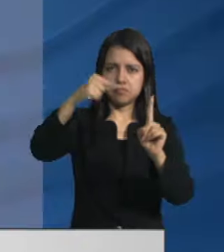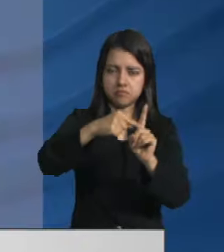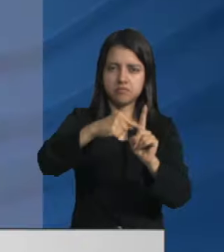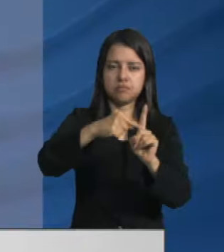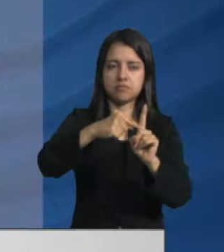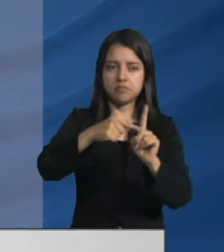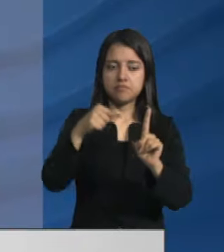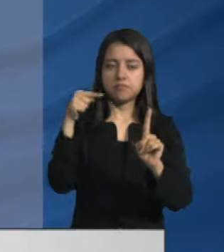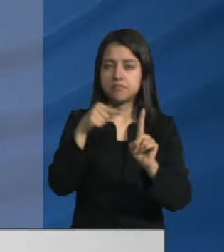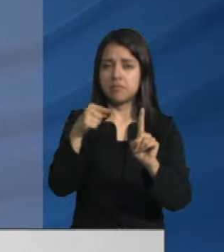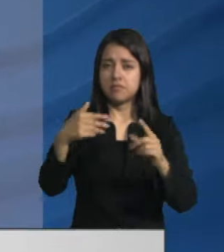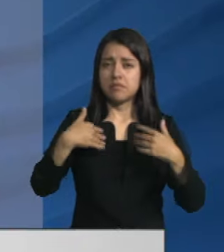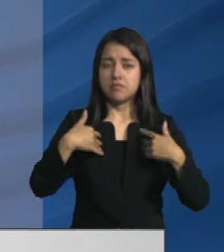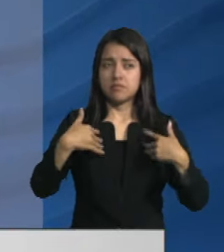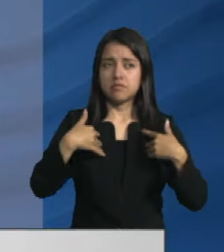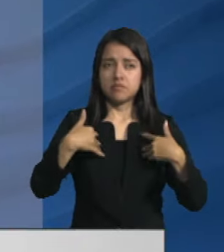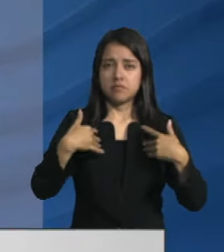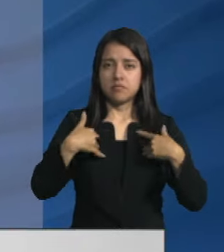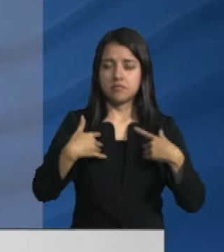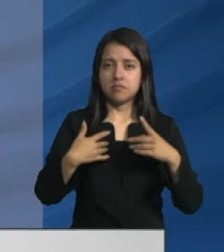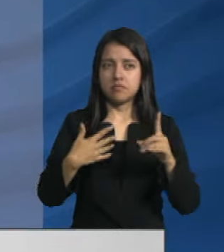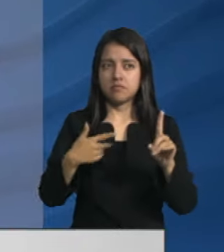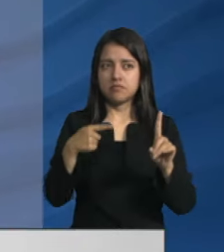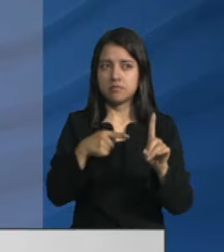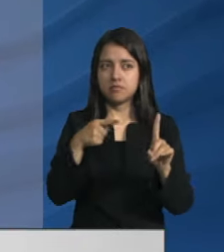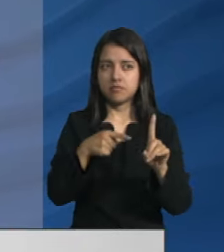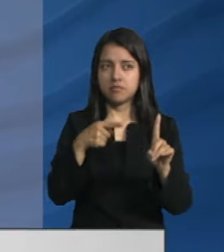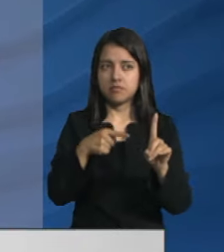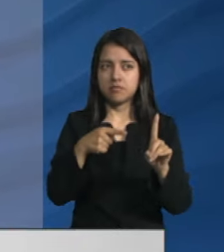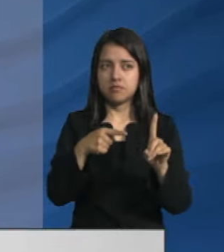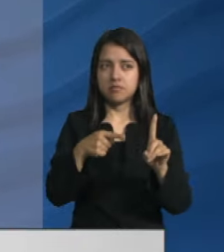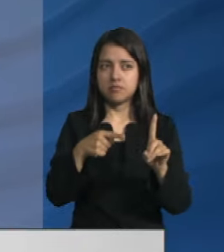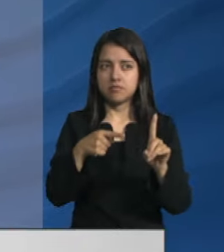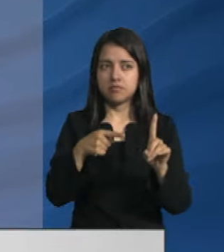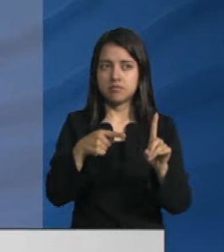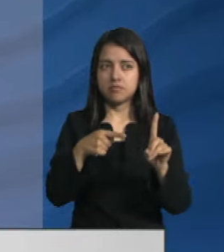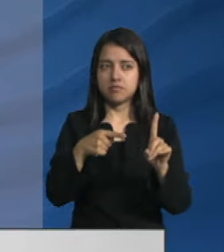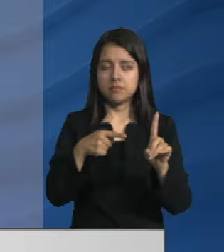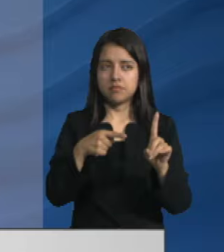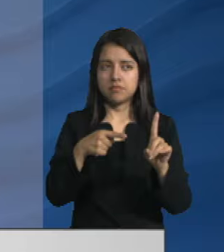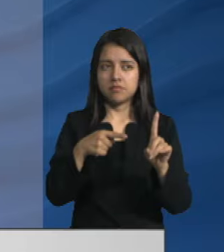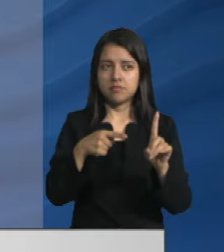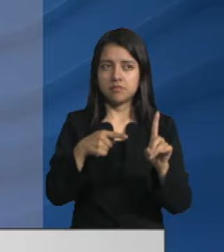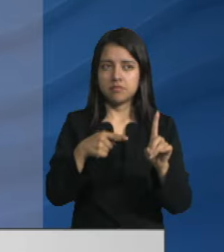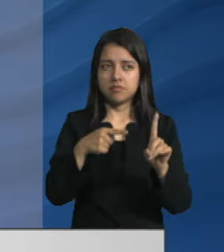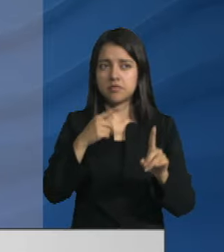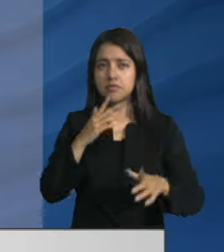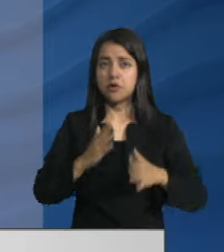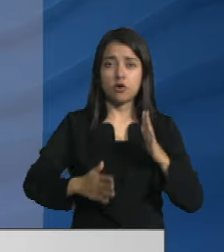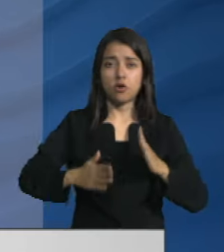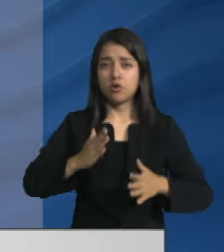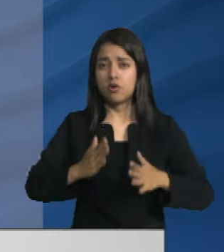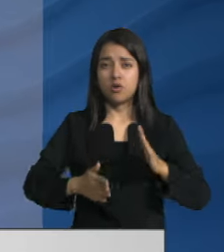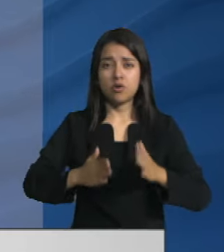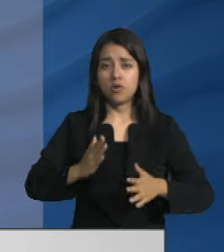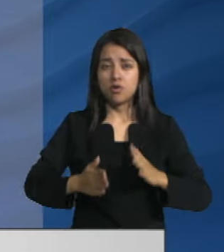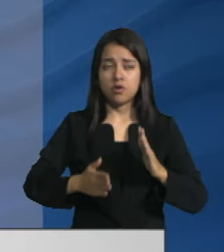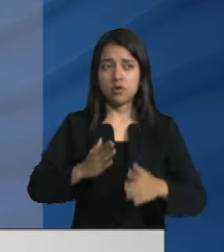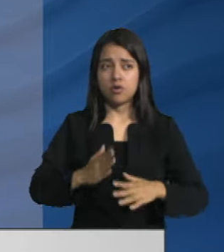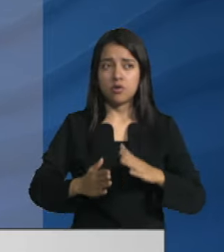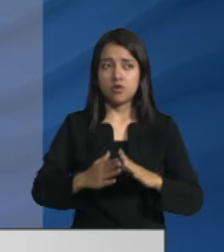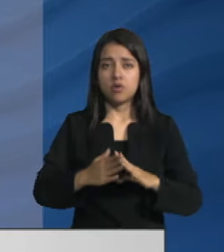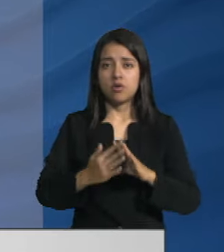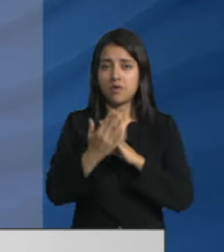ataque intentó huir y corrió hasta quedar tendido en la puerta de la cárcel. Los sicarios